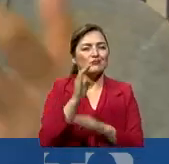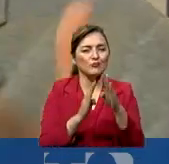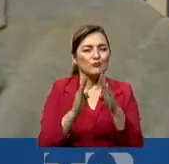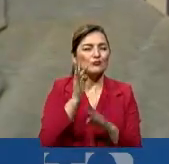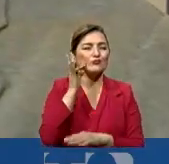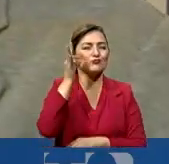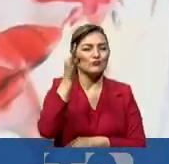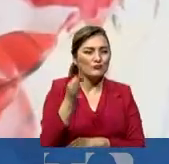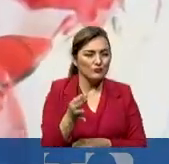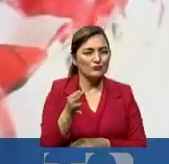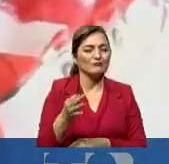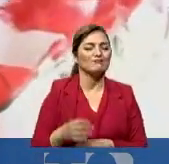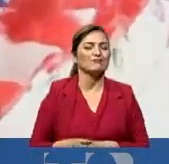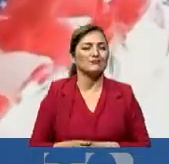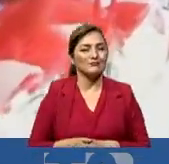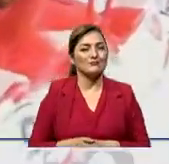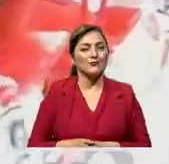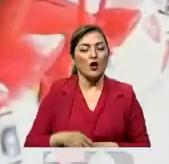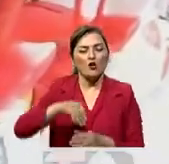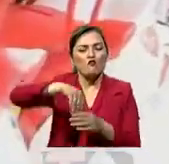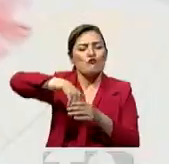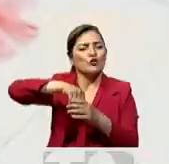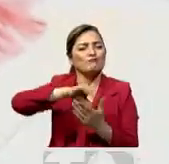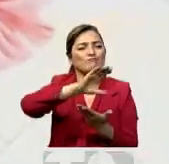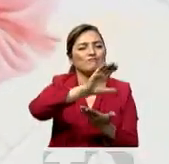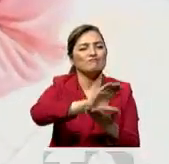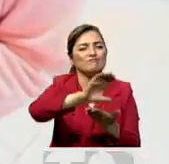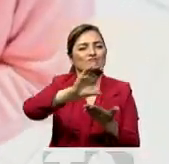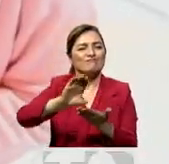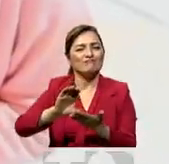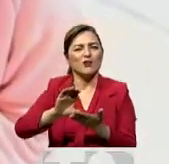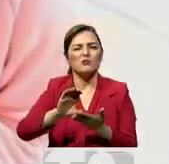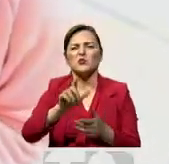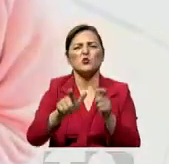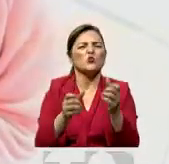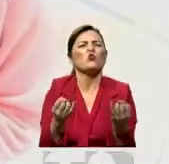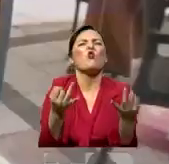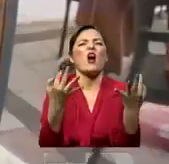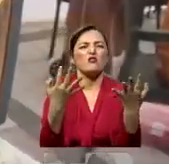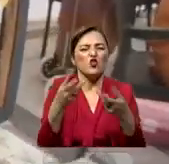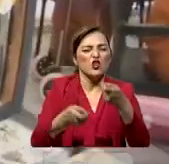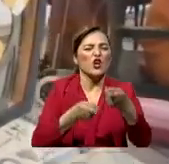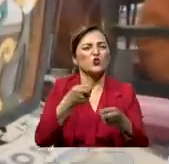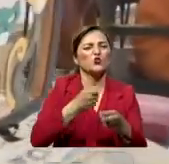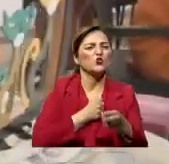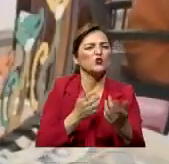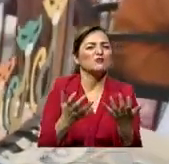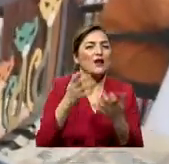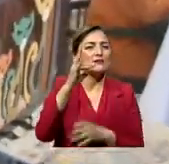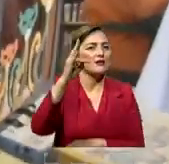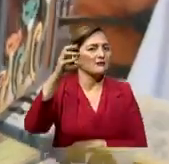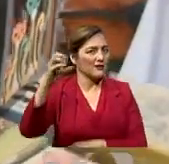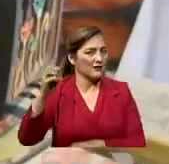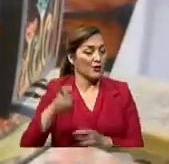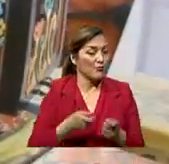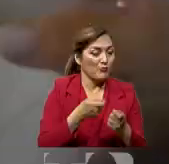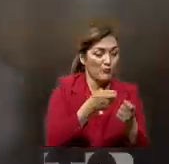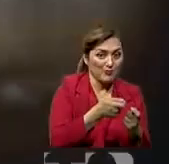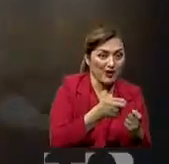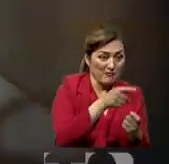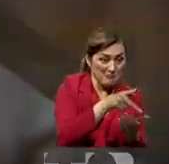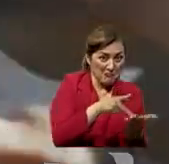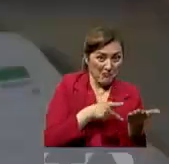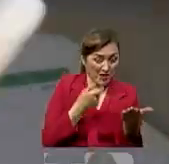biofuturo, GovTex. Los recursos serán entregados a 70 emprendedores que recibirán los montos no reembolsables